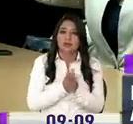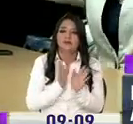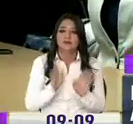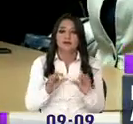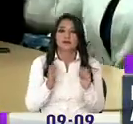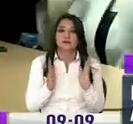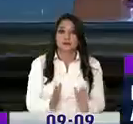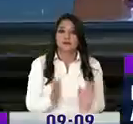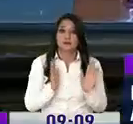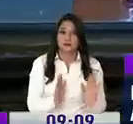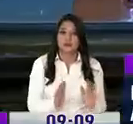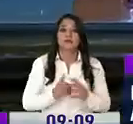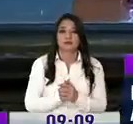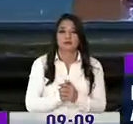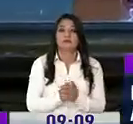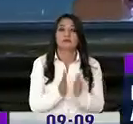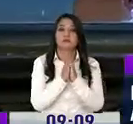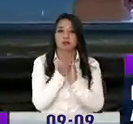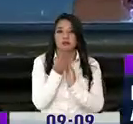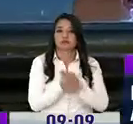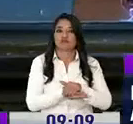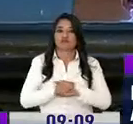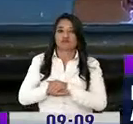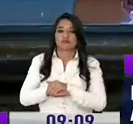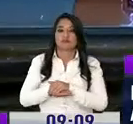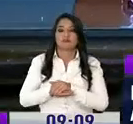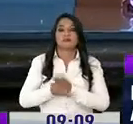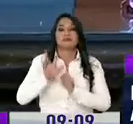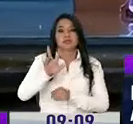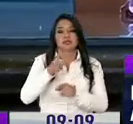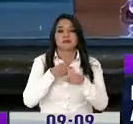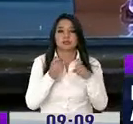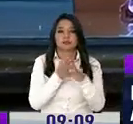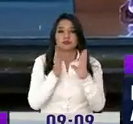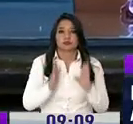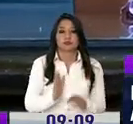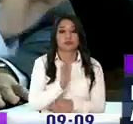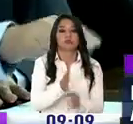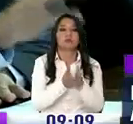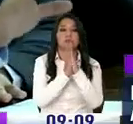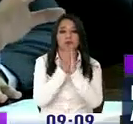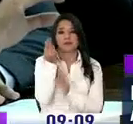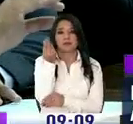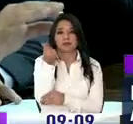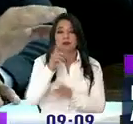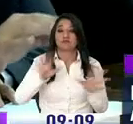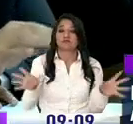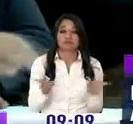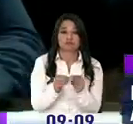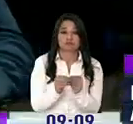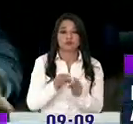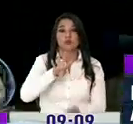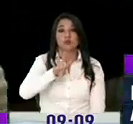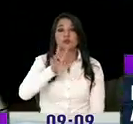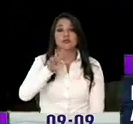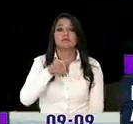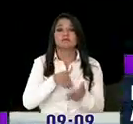de asambleísta, exigió dineros, por lo menos a 3 ex colaboradores, lo que sumarían alrededor de